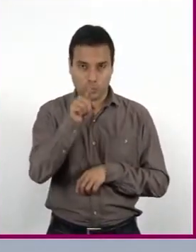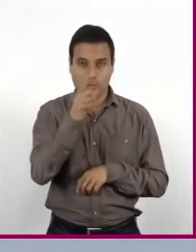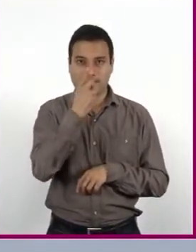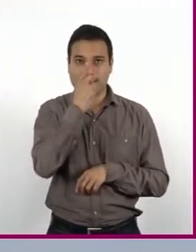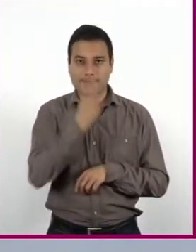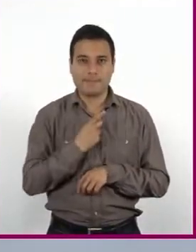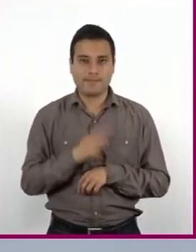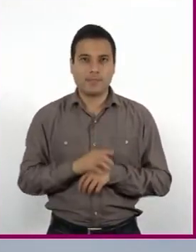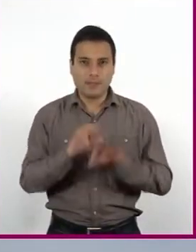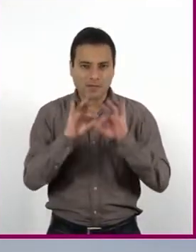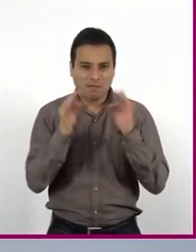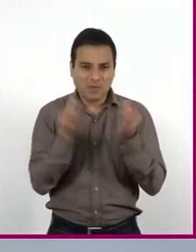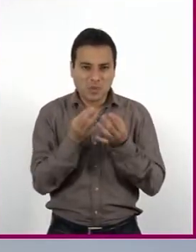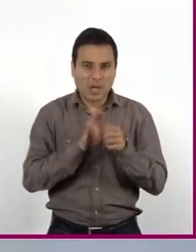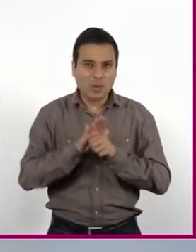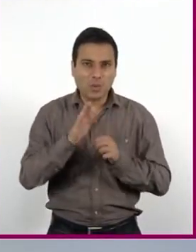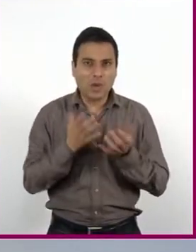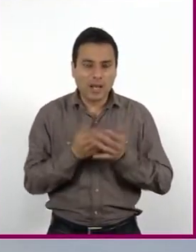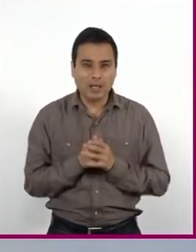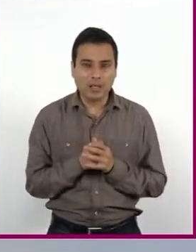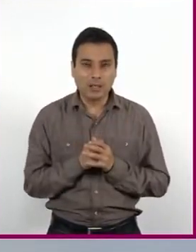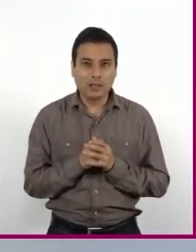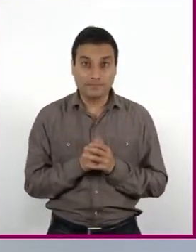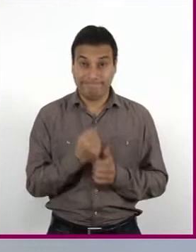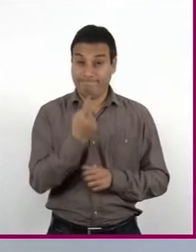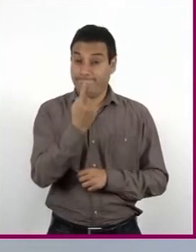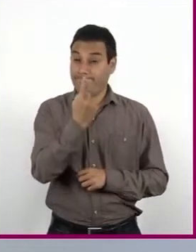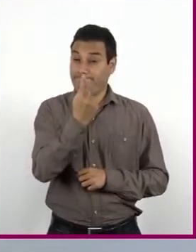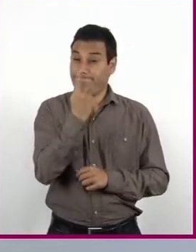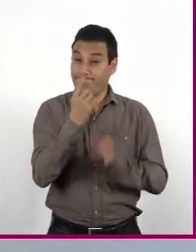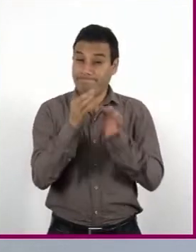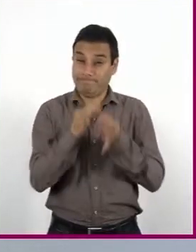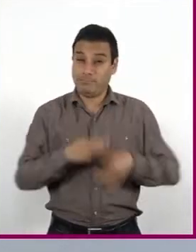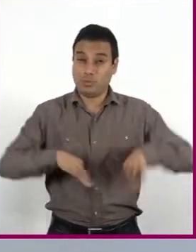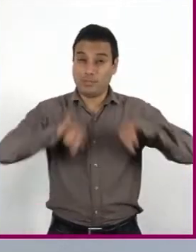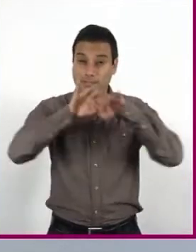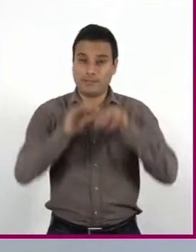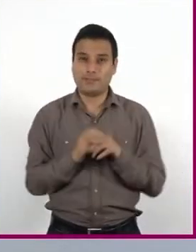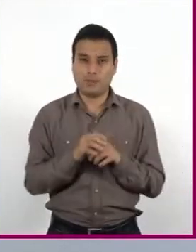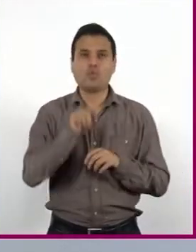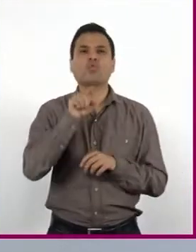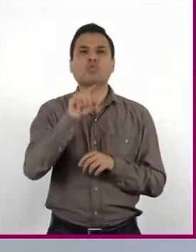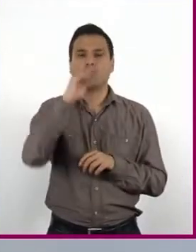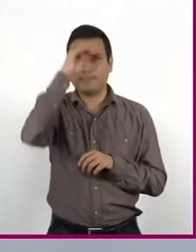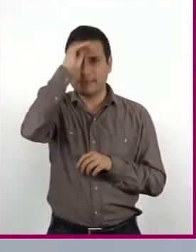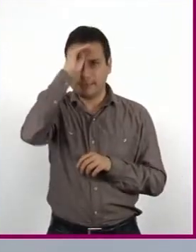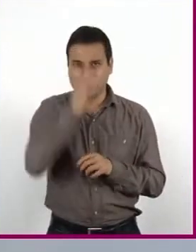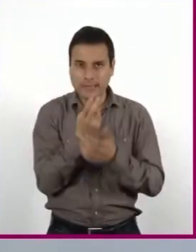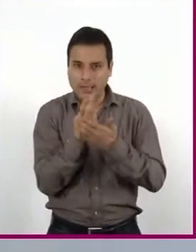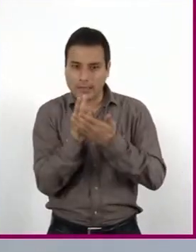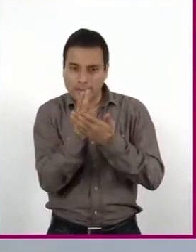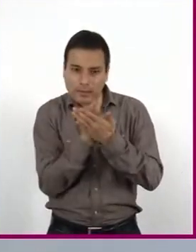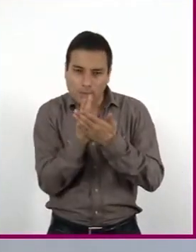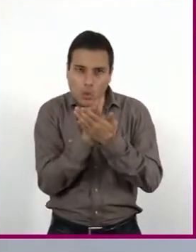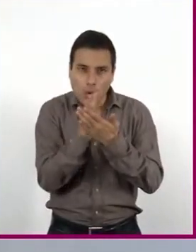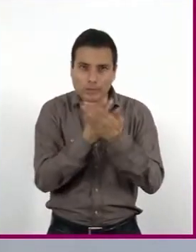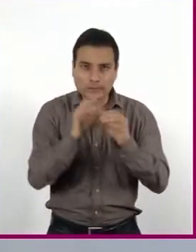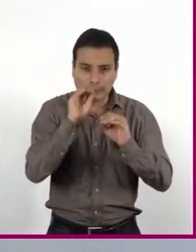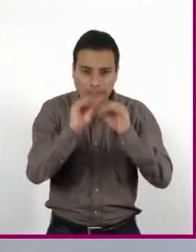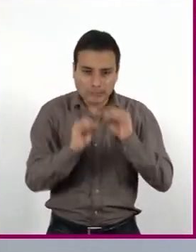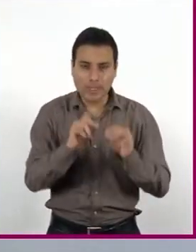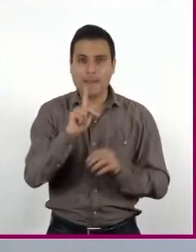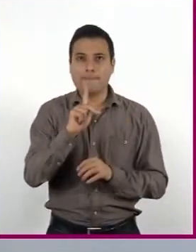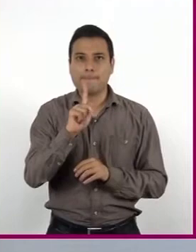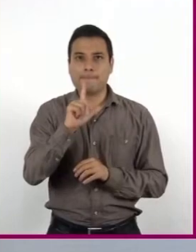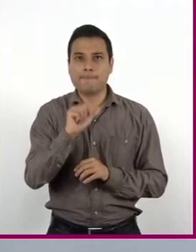qué figuras reconocen. Y muy importante, describan cómo piensan que sería la plantilla o, como decimos en